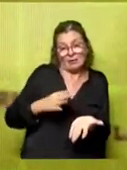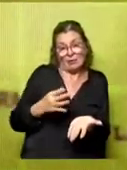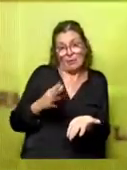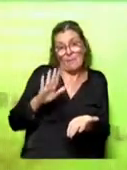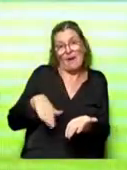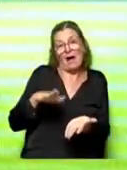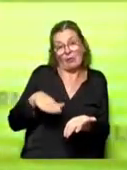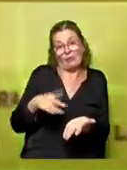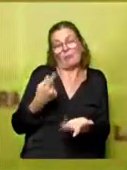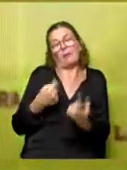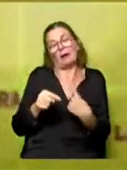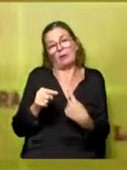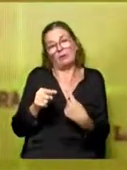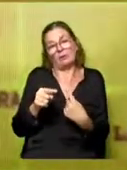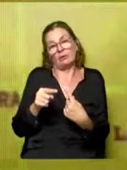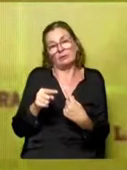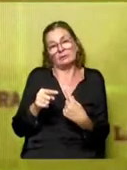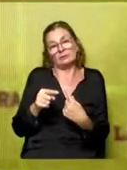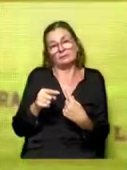mínimo, pero